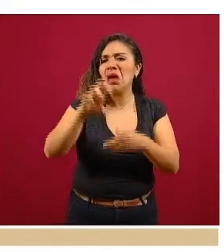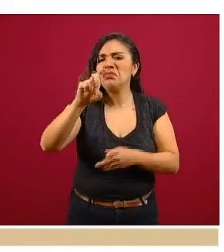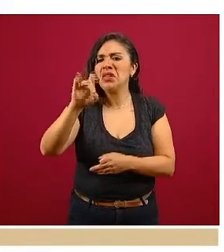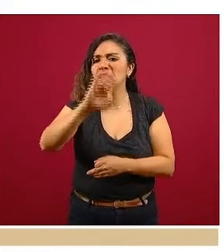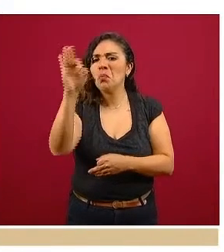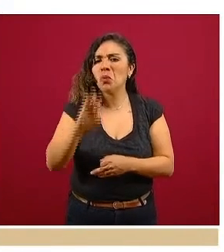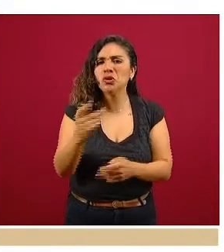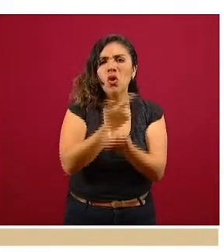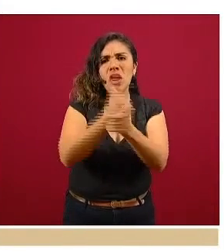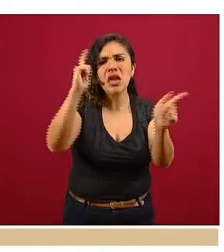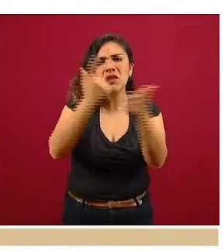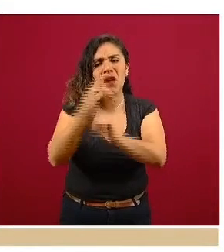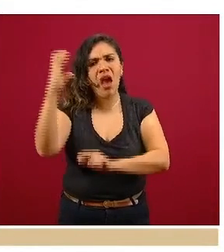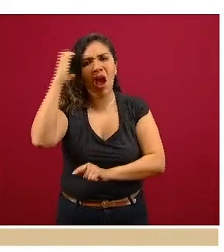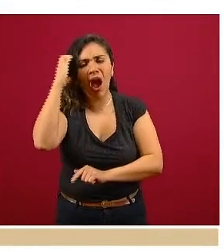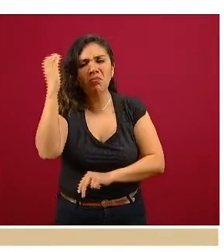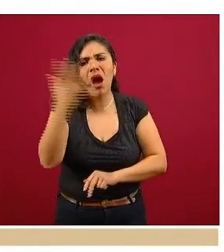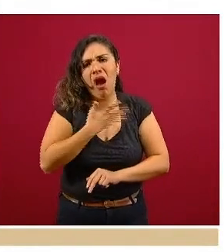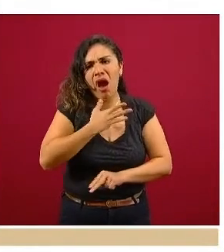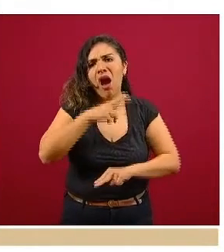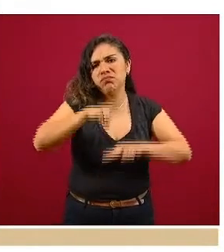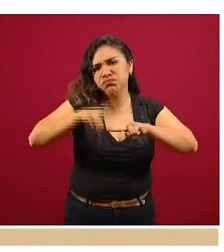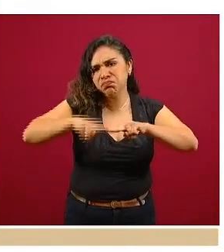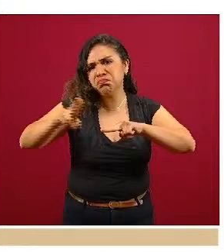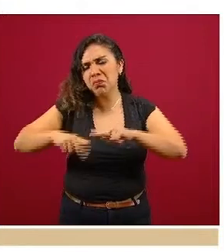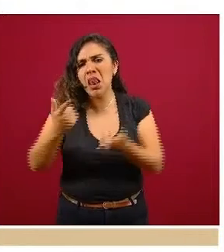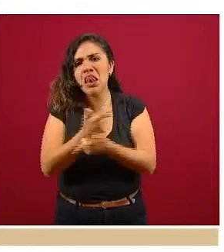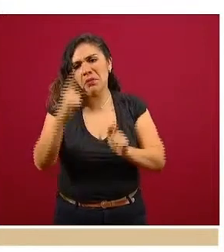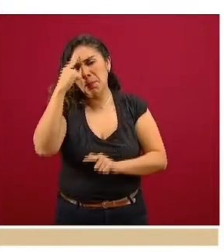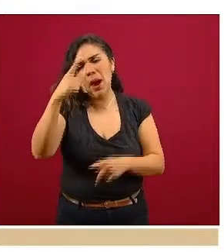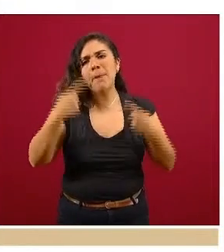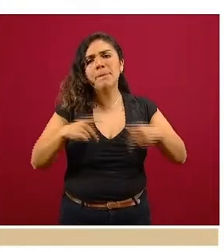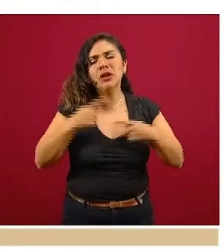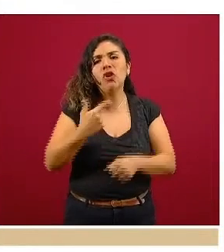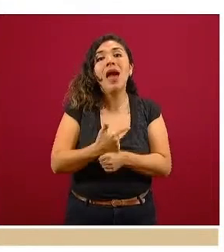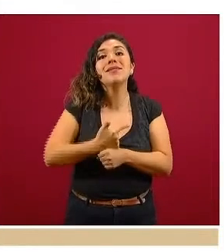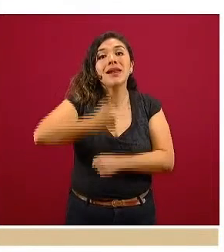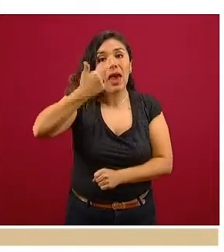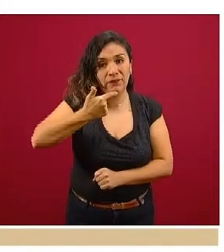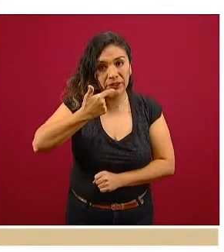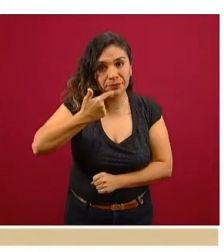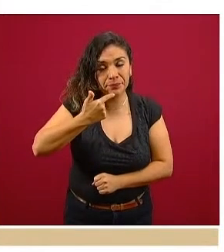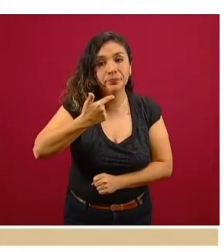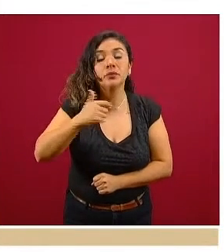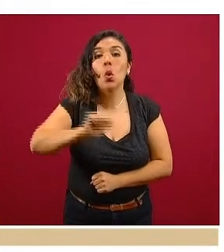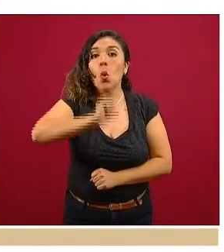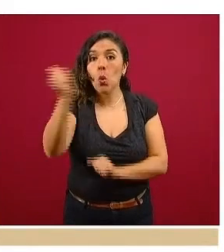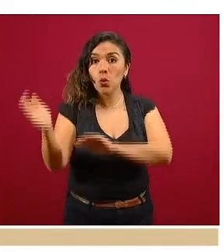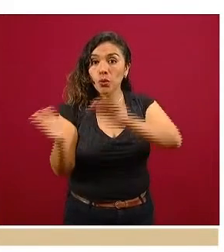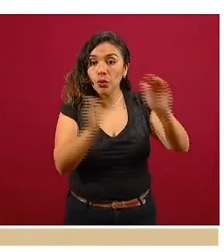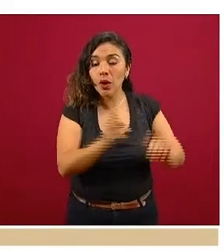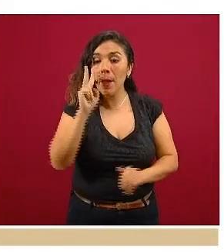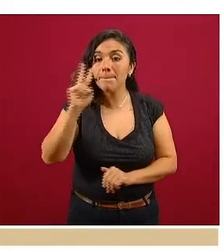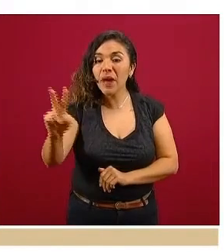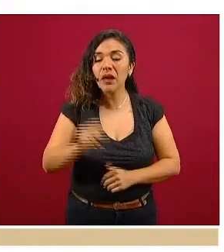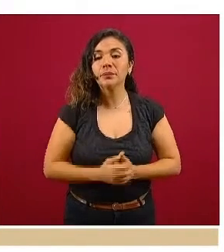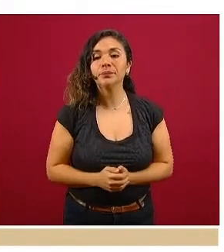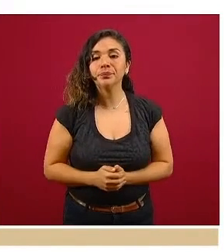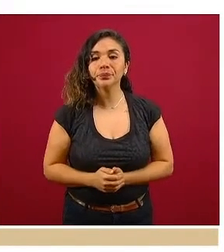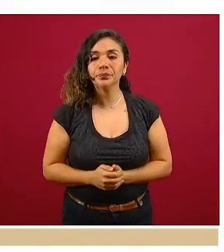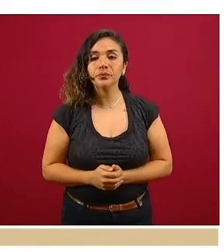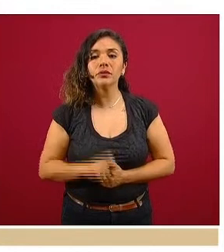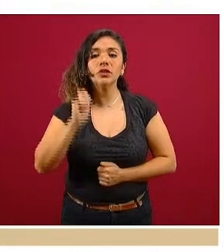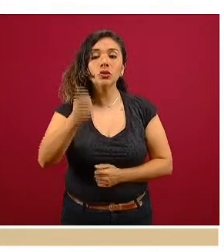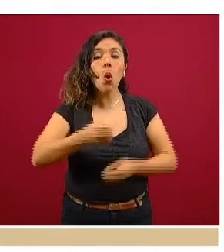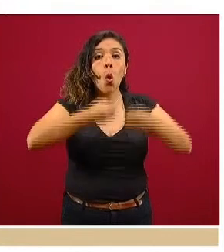de disponibilidad de este tipo de camas que son para los pacientes graves. En la siguiente diapositiva veremos